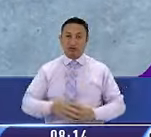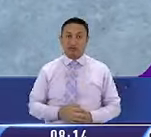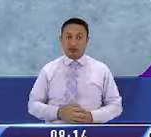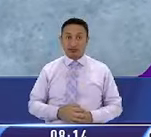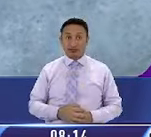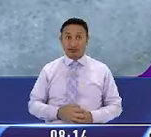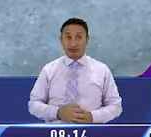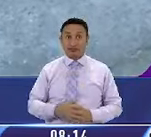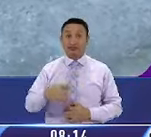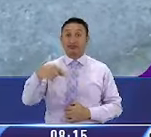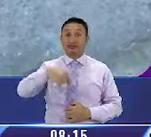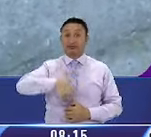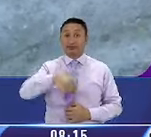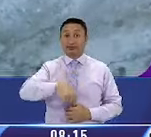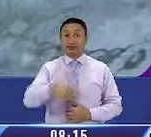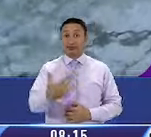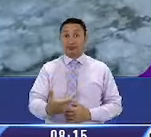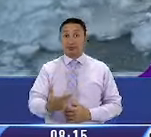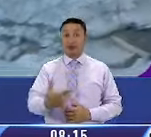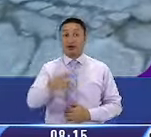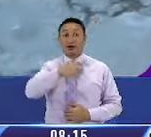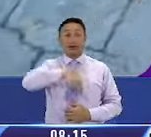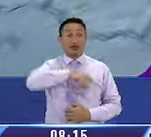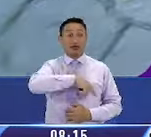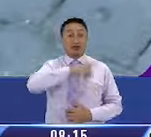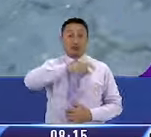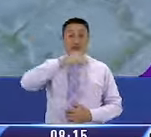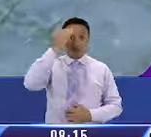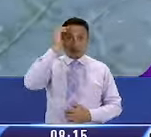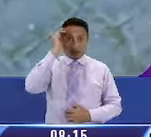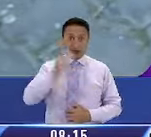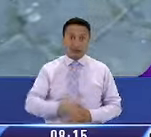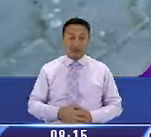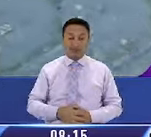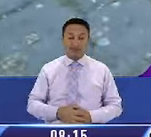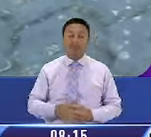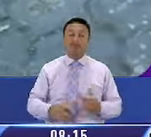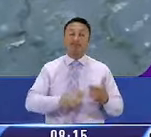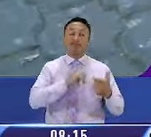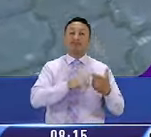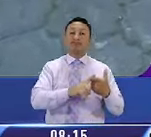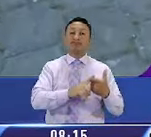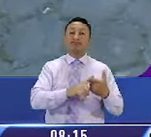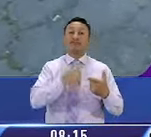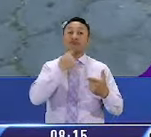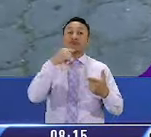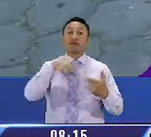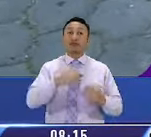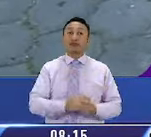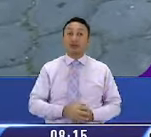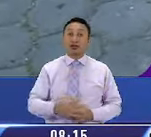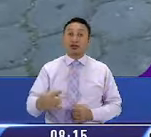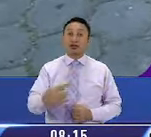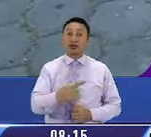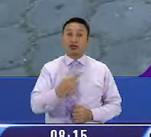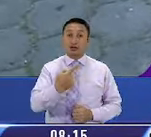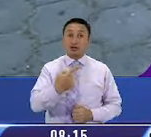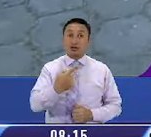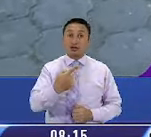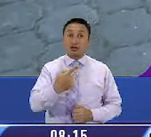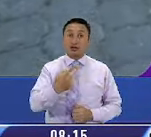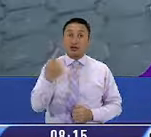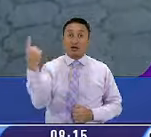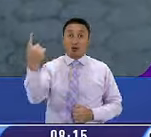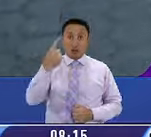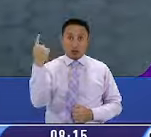esto prácticamente tienen preocupación a los moradores. Otro de los inconvenientes es que ya les han dicho también que hay que cambiar los medidores, vecino. También, o